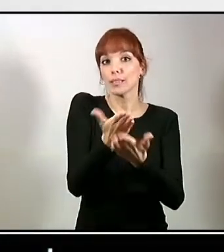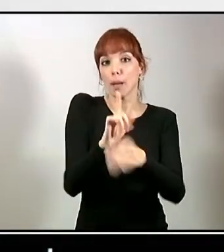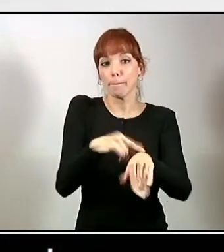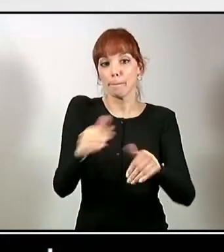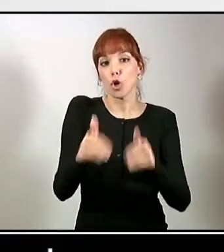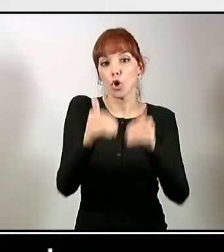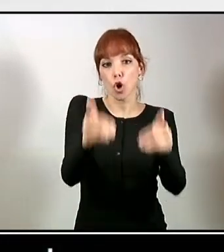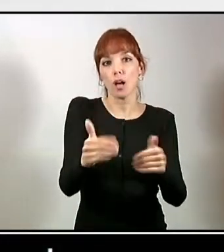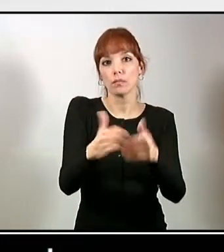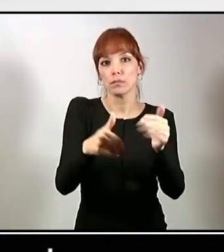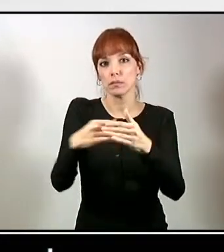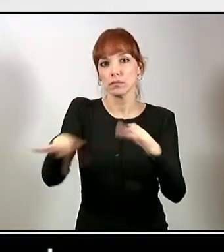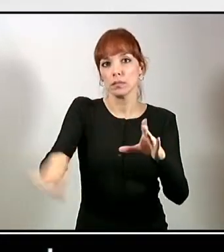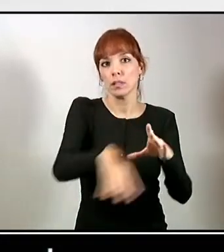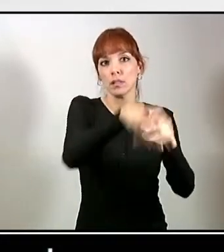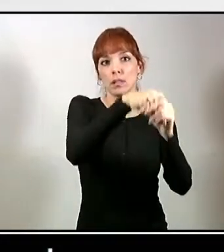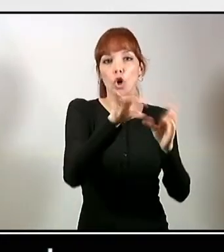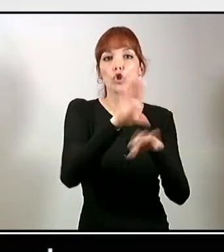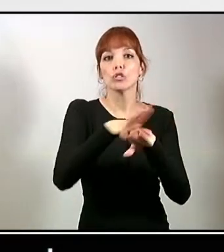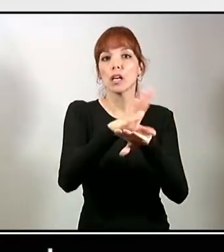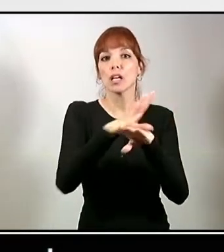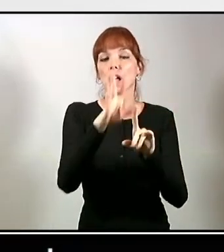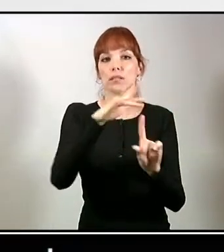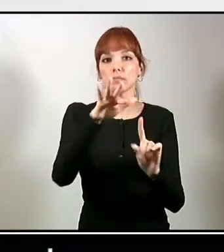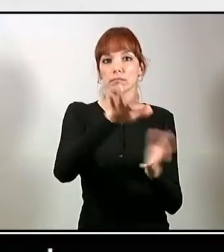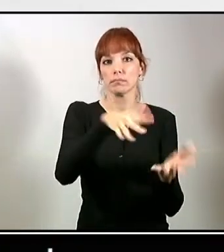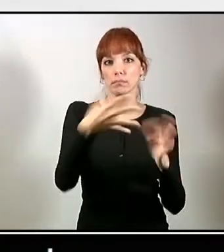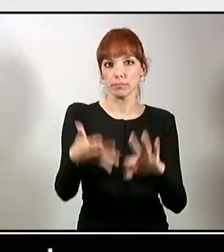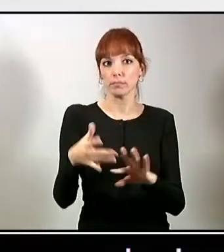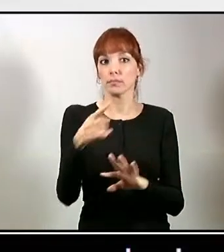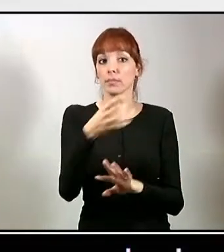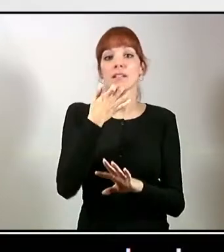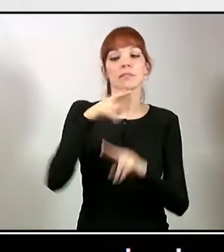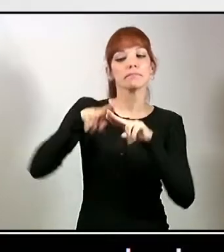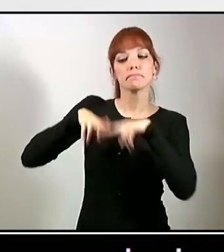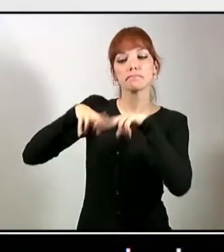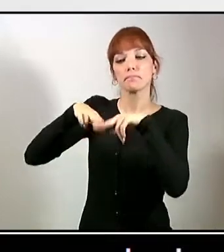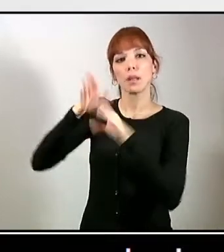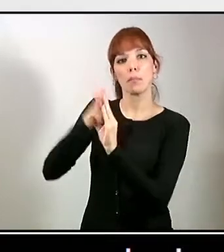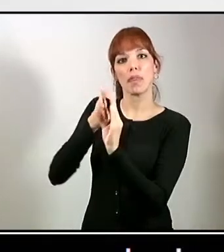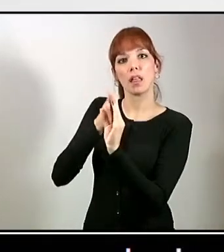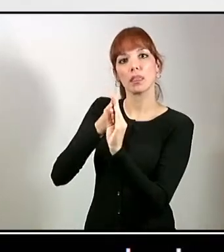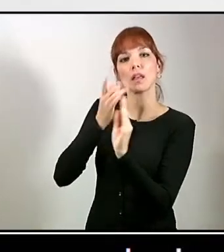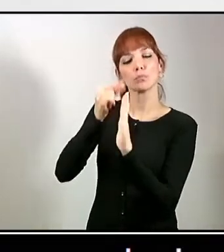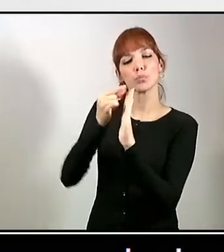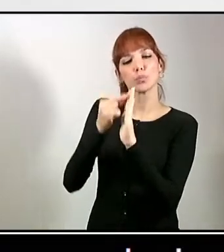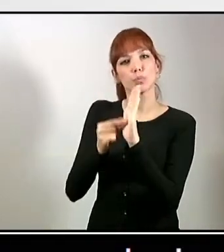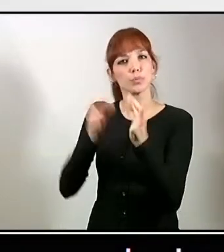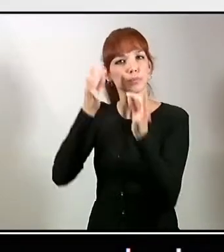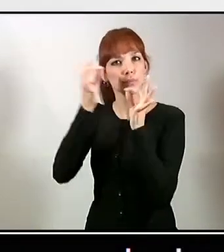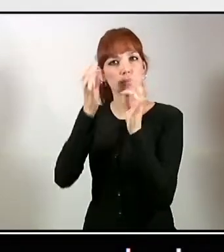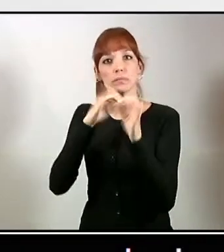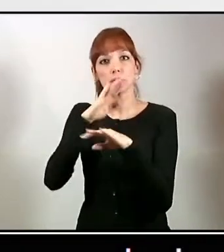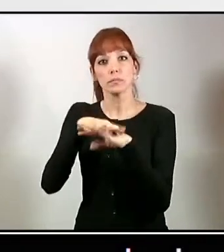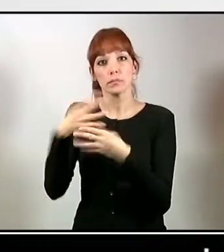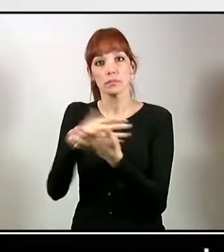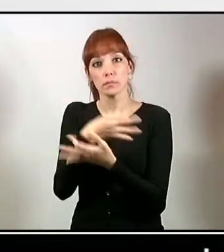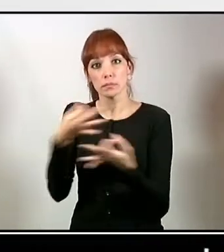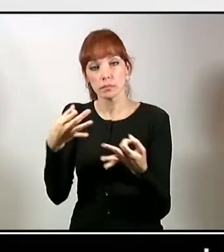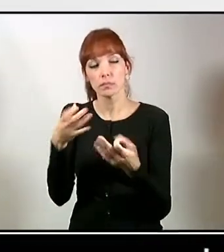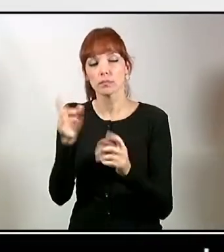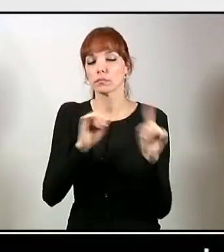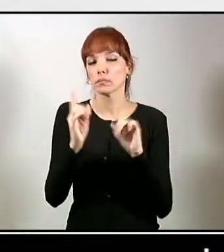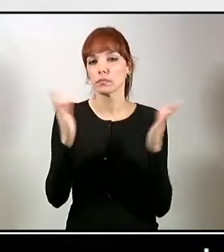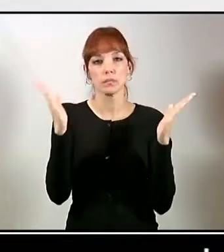manos de la Consejería de Transición Ecológica y si la empresa cumple todos los requisitos, como cualquier otra empresa, no habrá